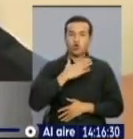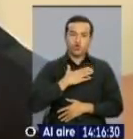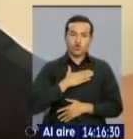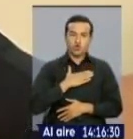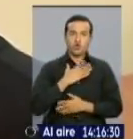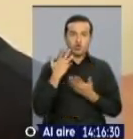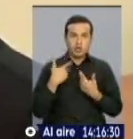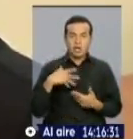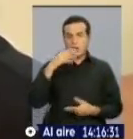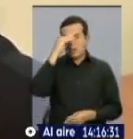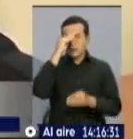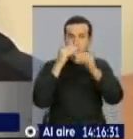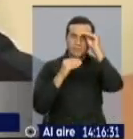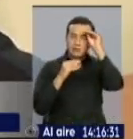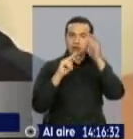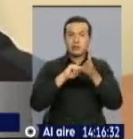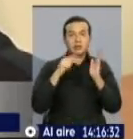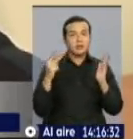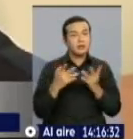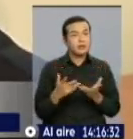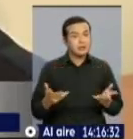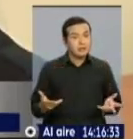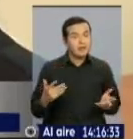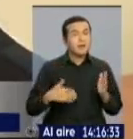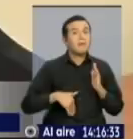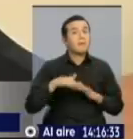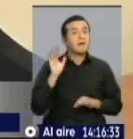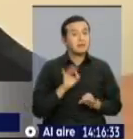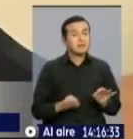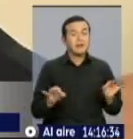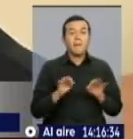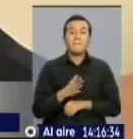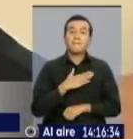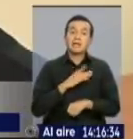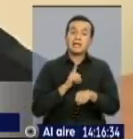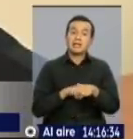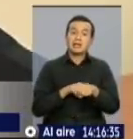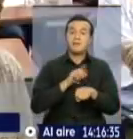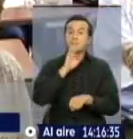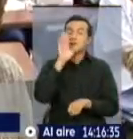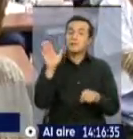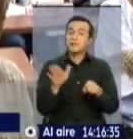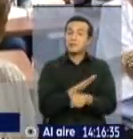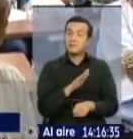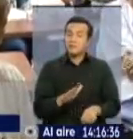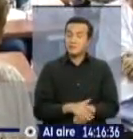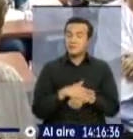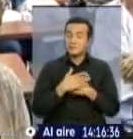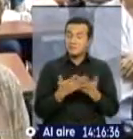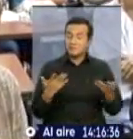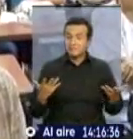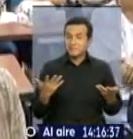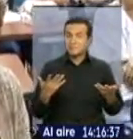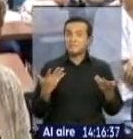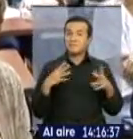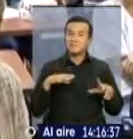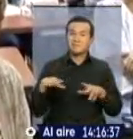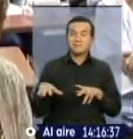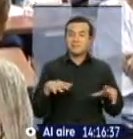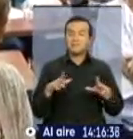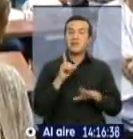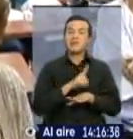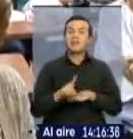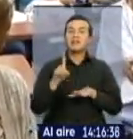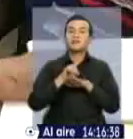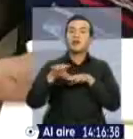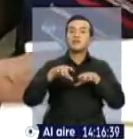esté al día con la tecnología y sobre todo que mi tiempo siempre lo tenga ocupado. Este tipo de inducción se ejecuta desde la Dirección